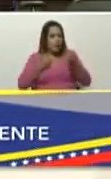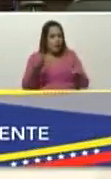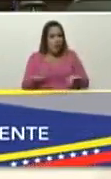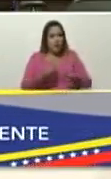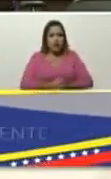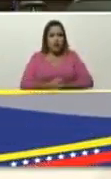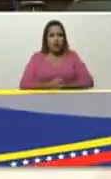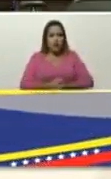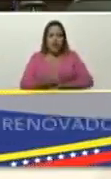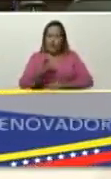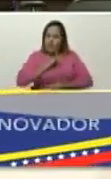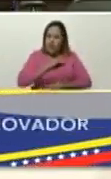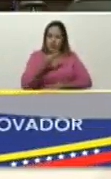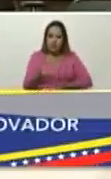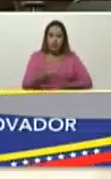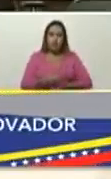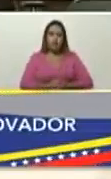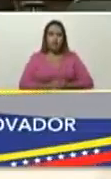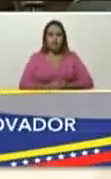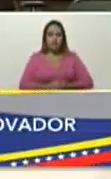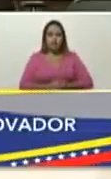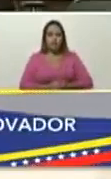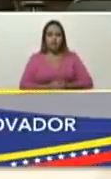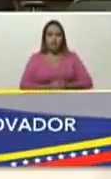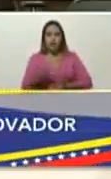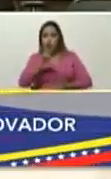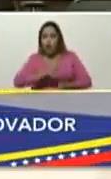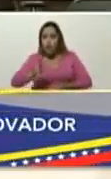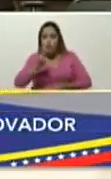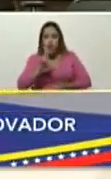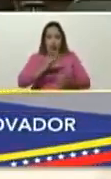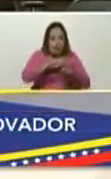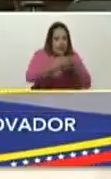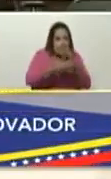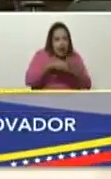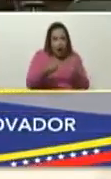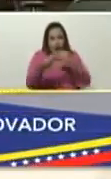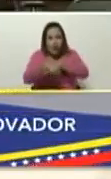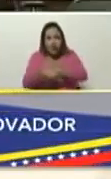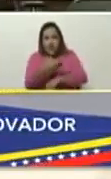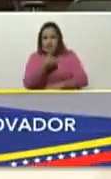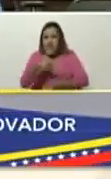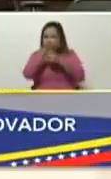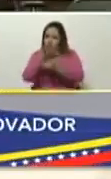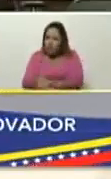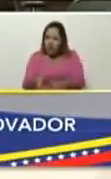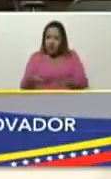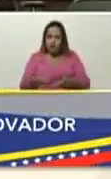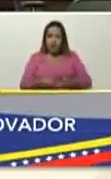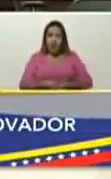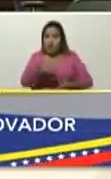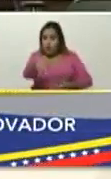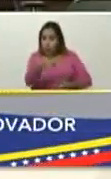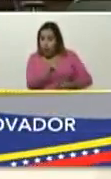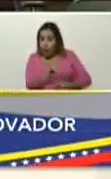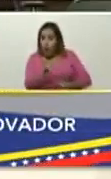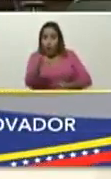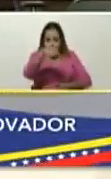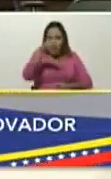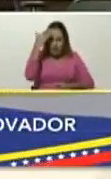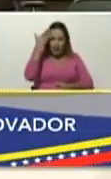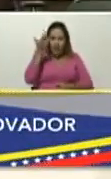del individualismo, que utiliza la intriga y se quieren imponer. Eso existe. Ustedes saben que